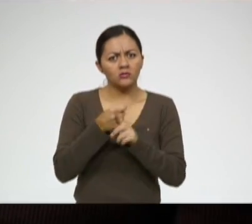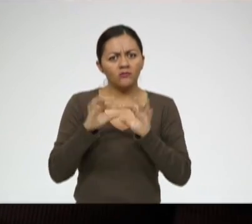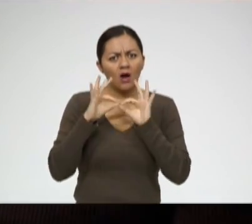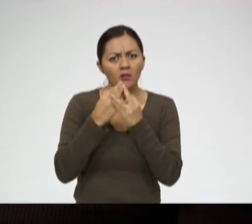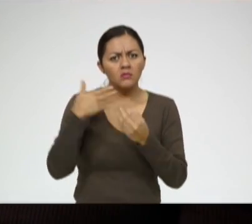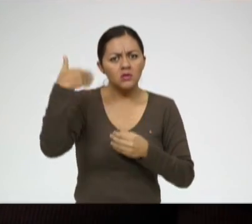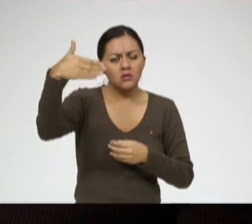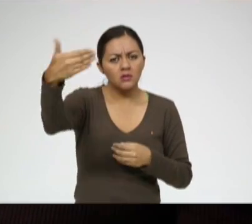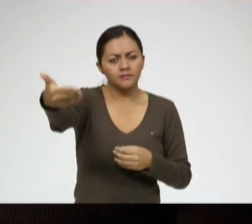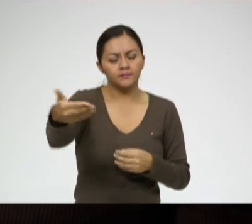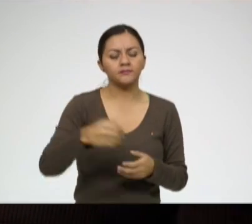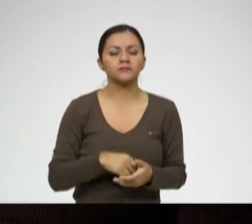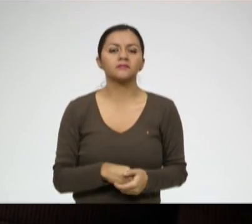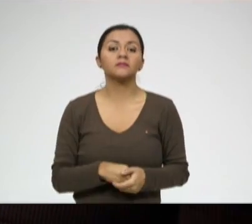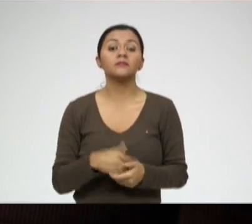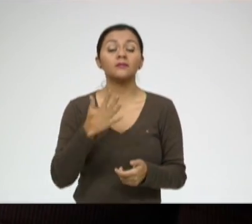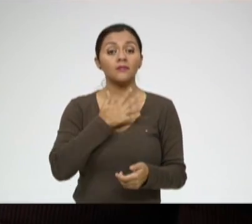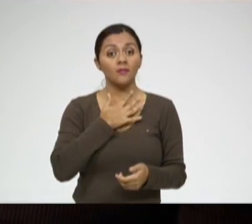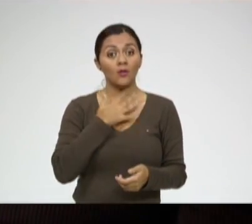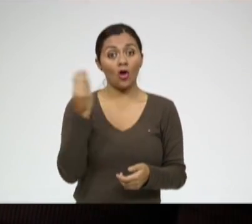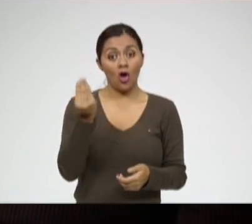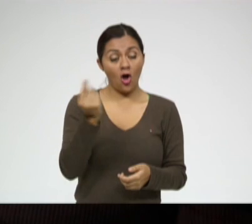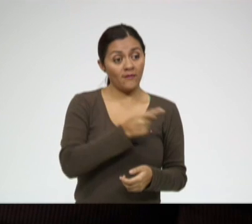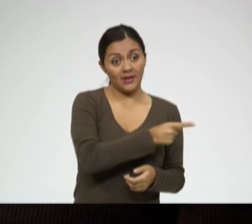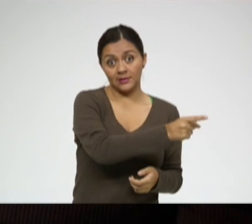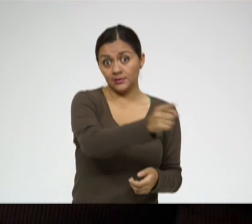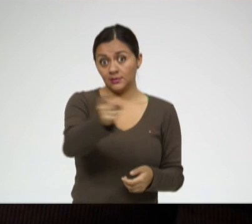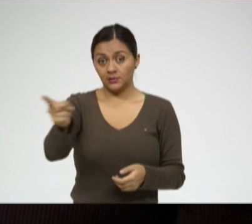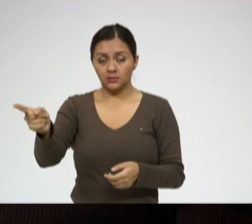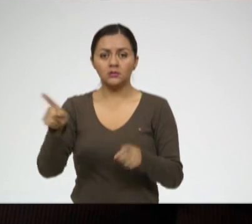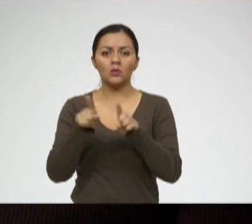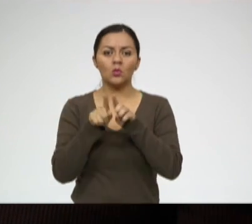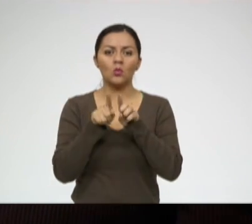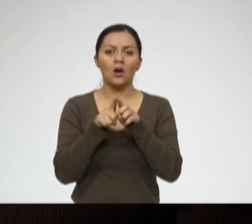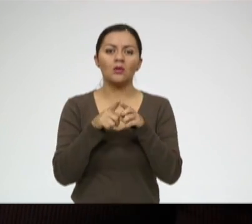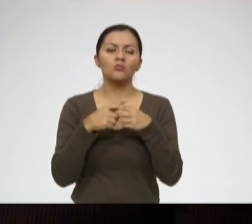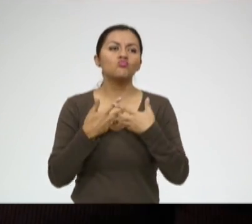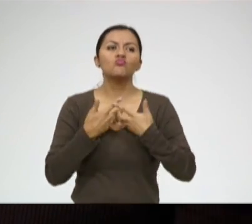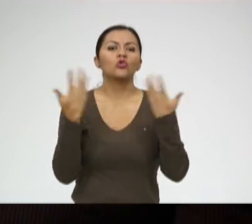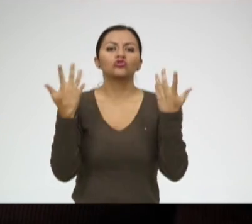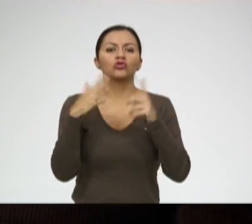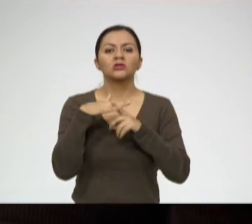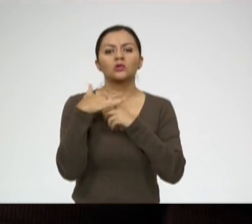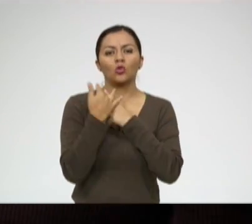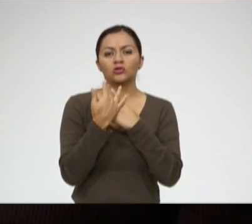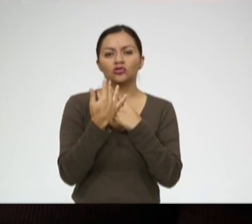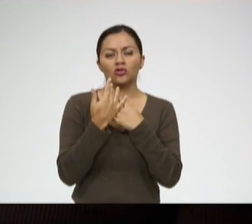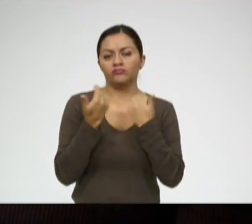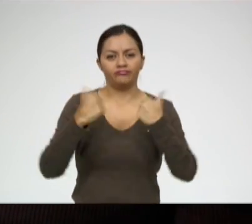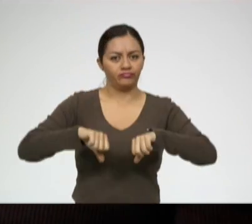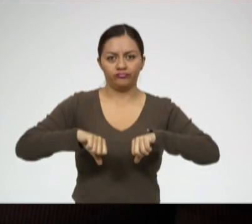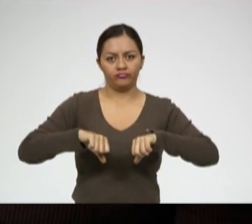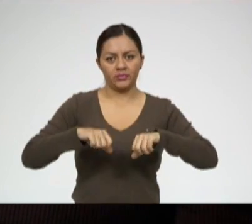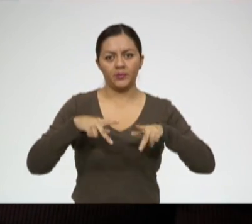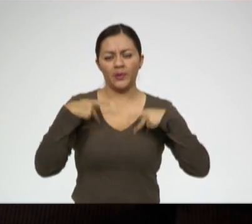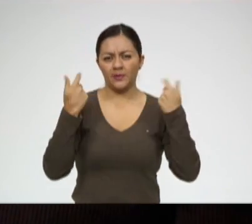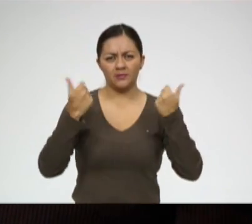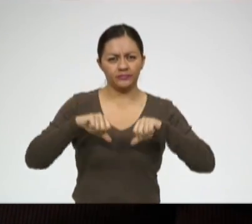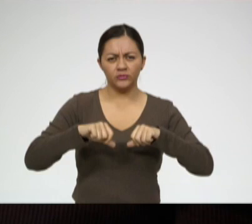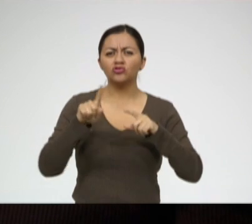del adolescente o del joven que vive situaciones ya de precariedad. Y no solamente